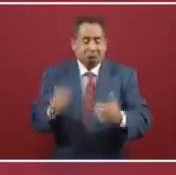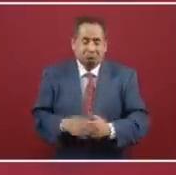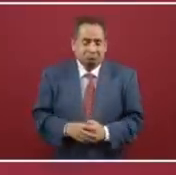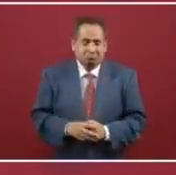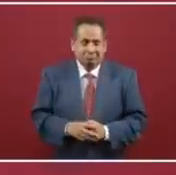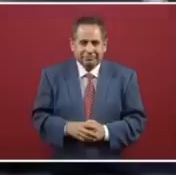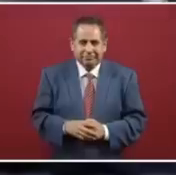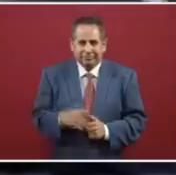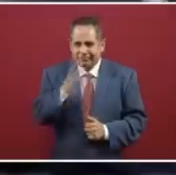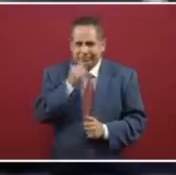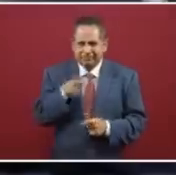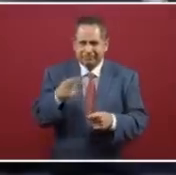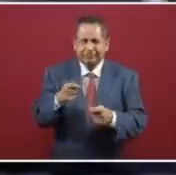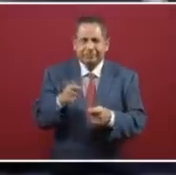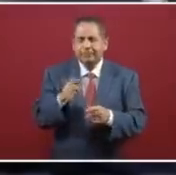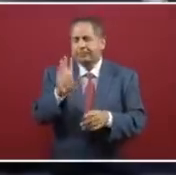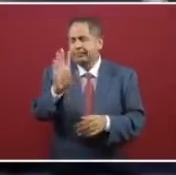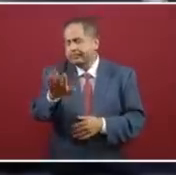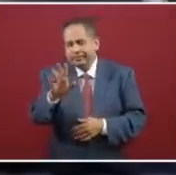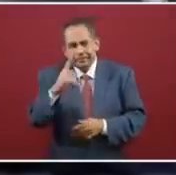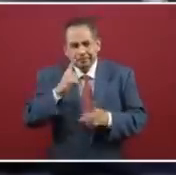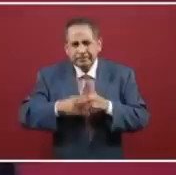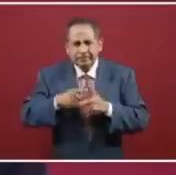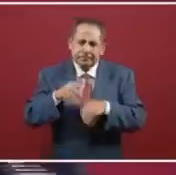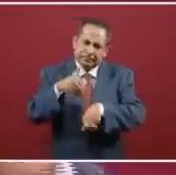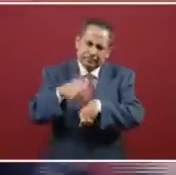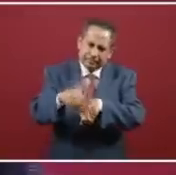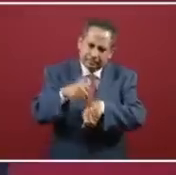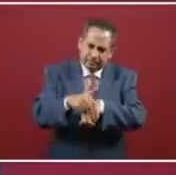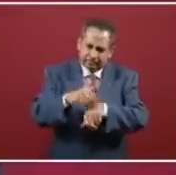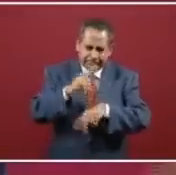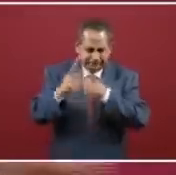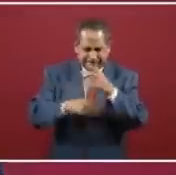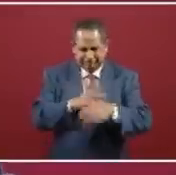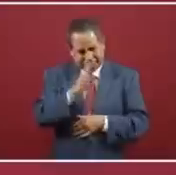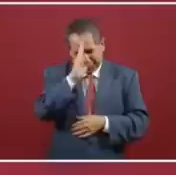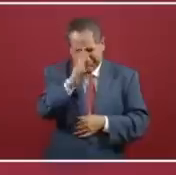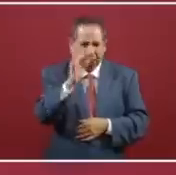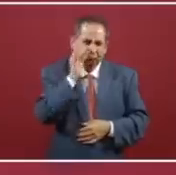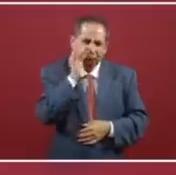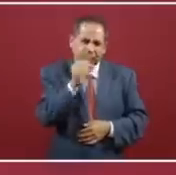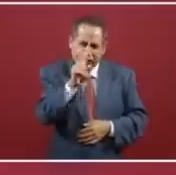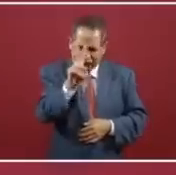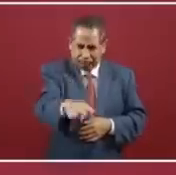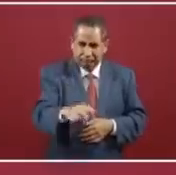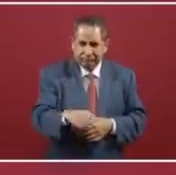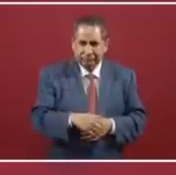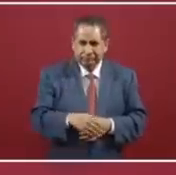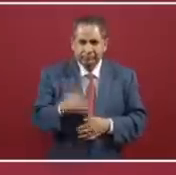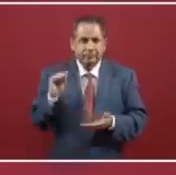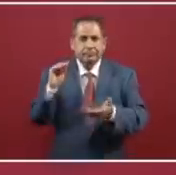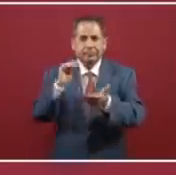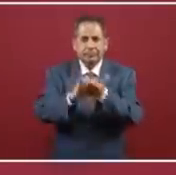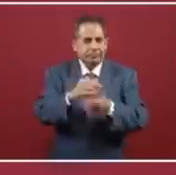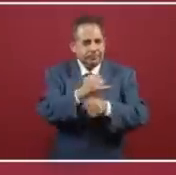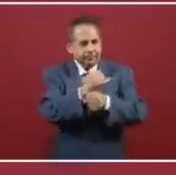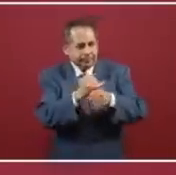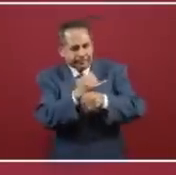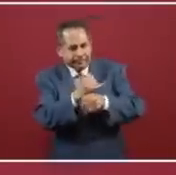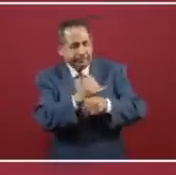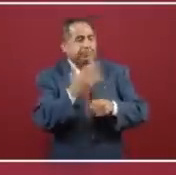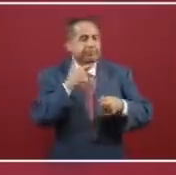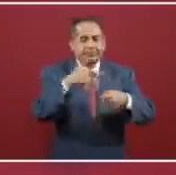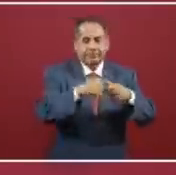no pueden mirar el problema de que des números te lo vas a ir a cine está si tú llegas y verificas una